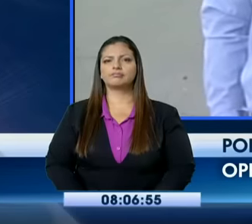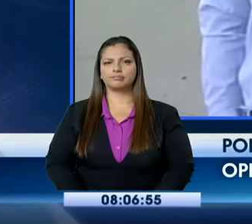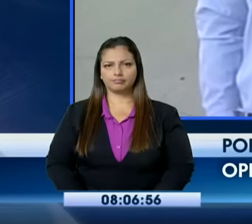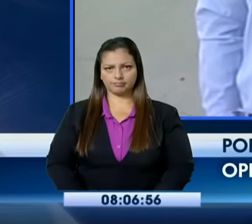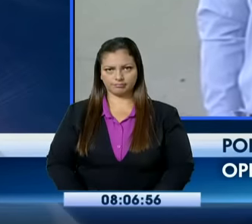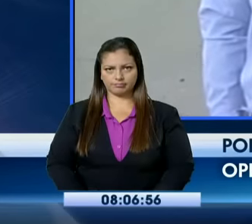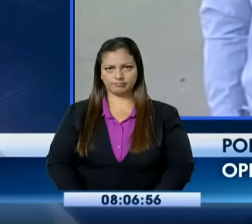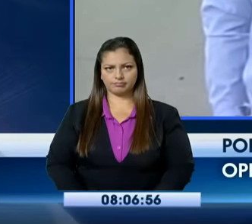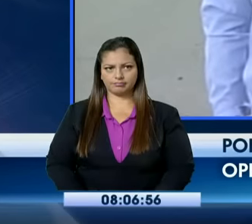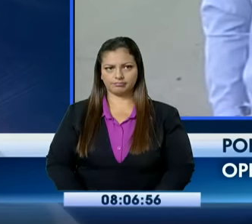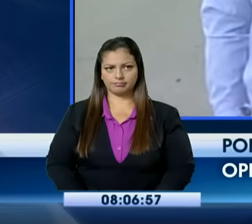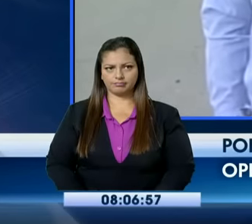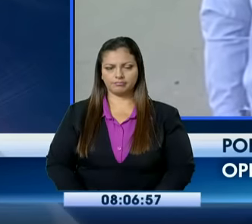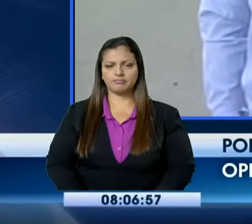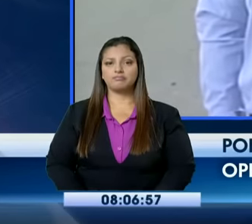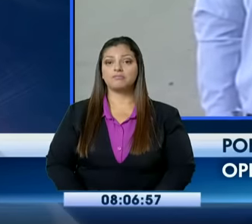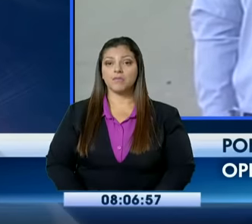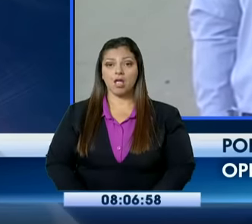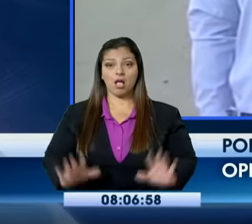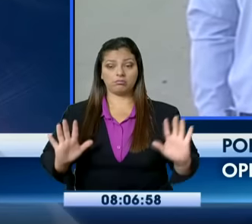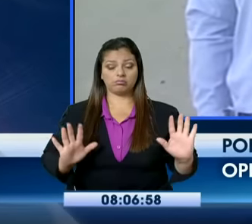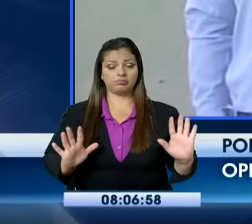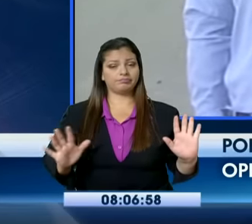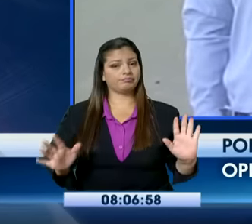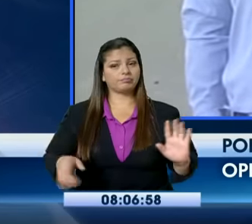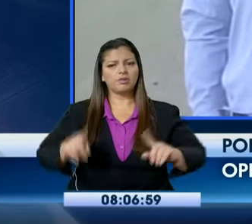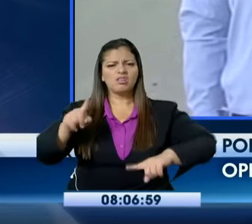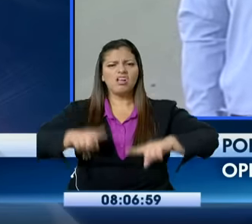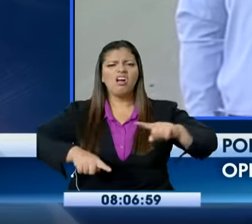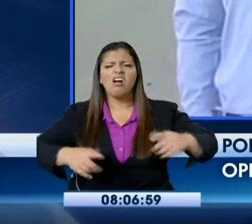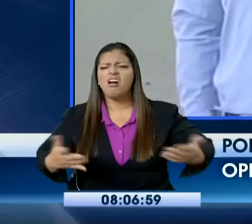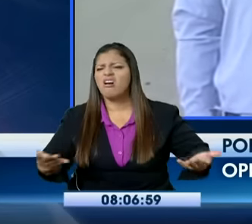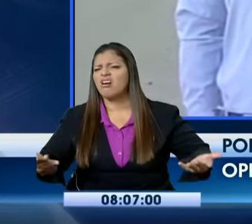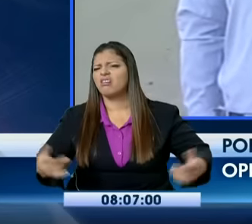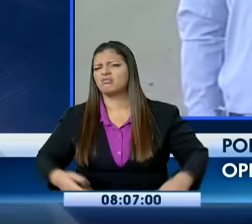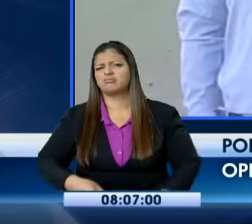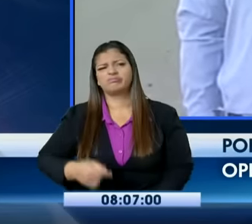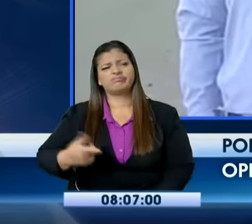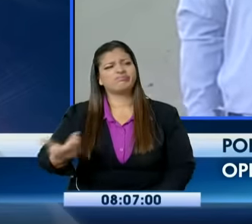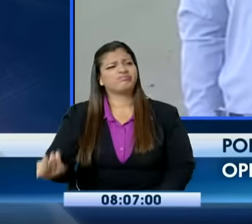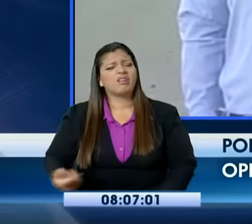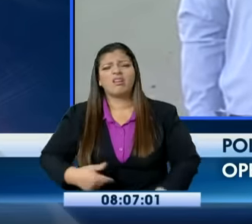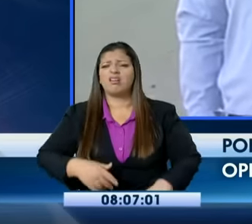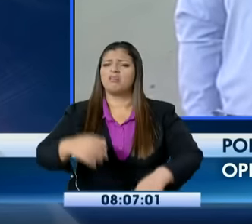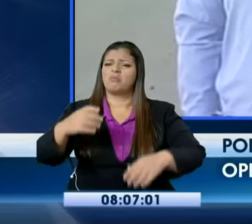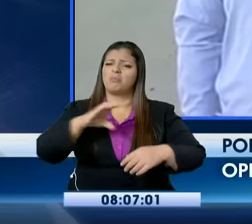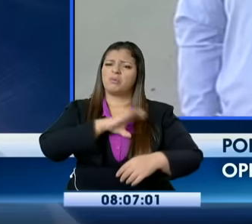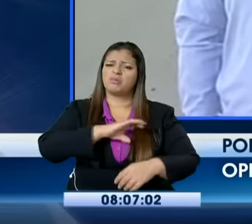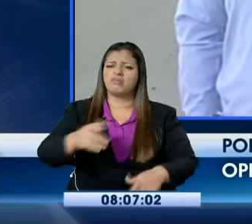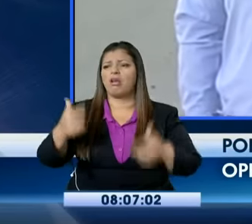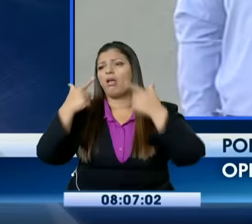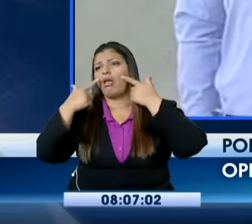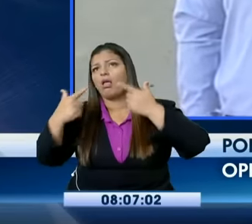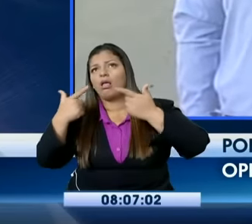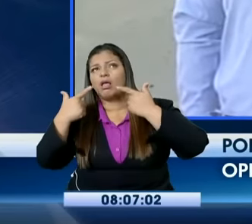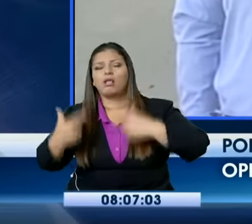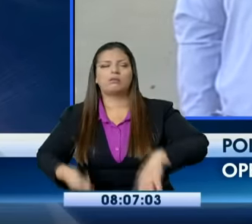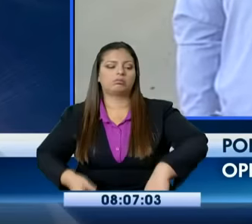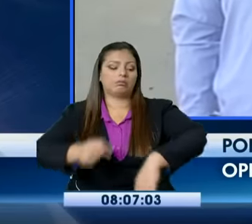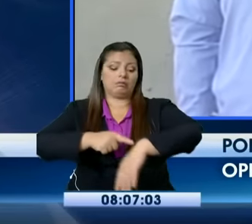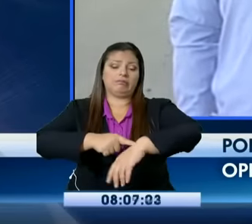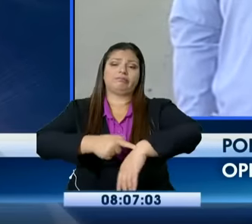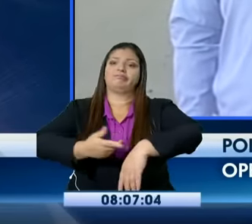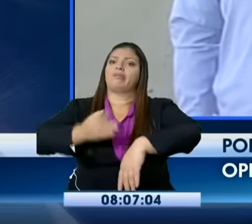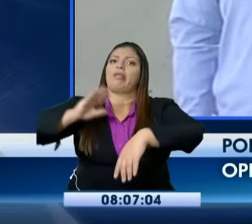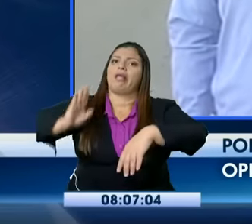cosas cambian. Algunos se oponen o critican porque los cogen o porque los detienen o porque los multan o porque los